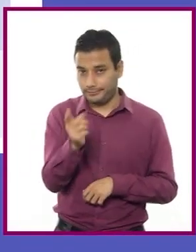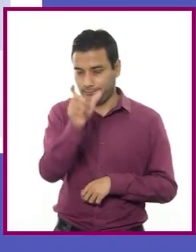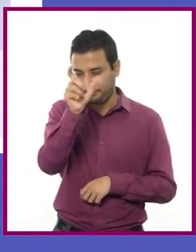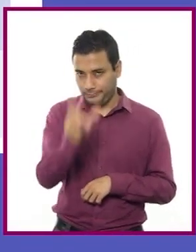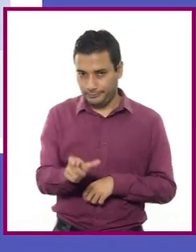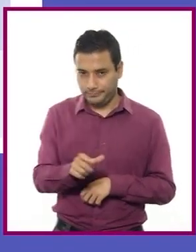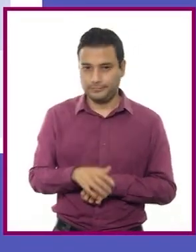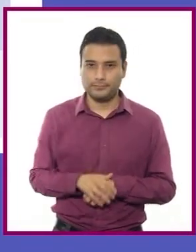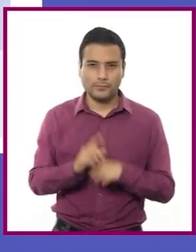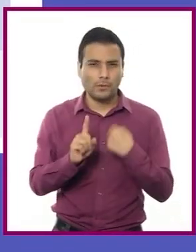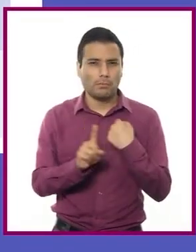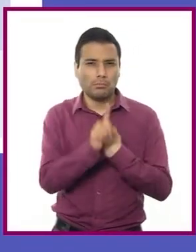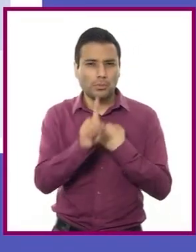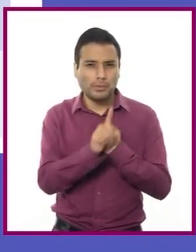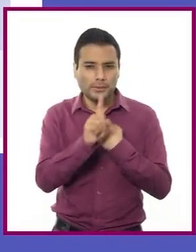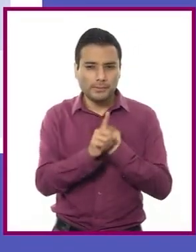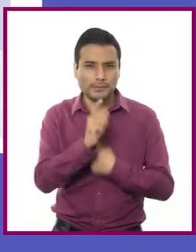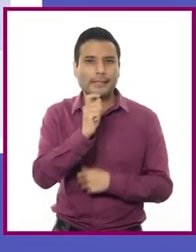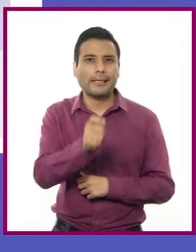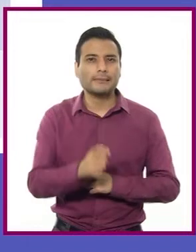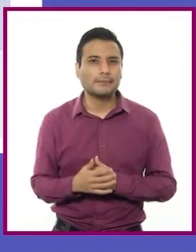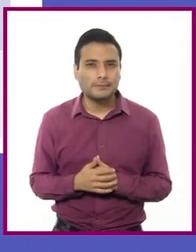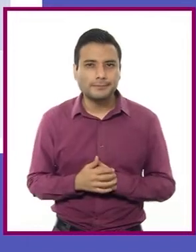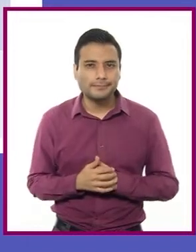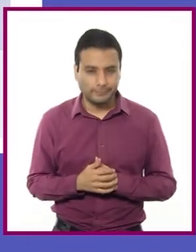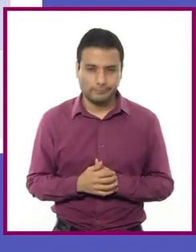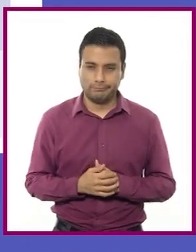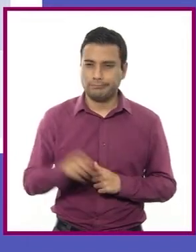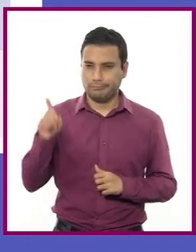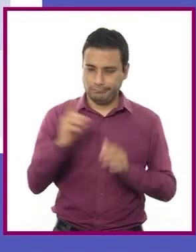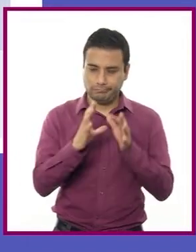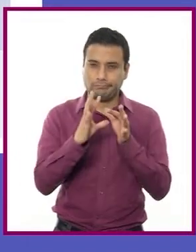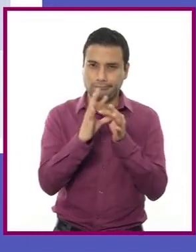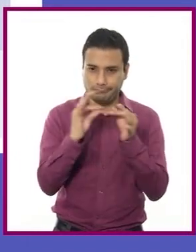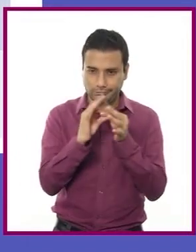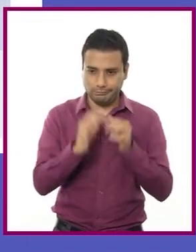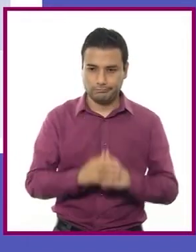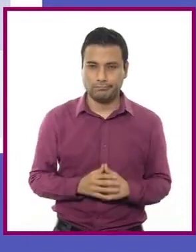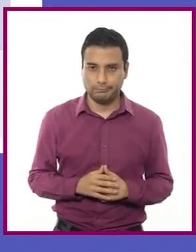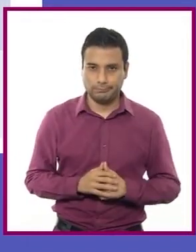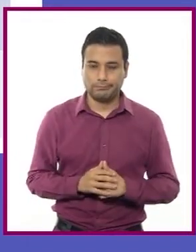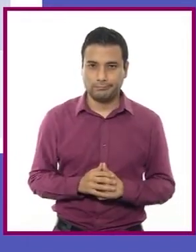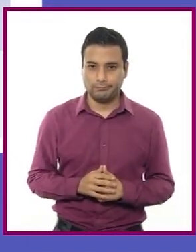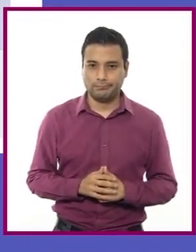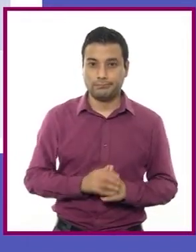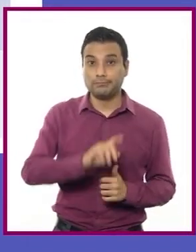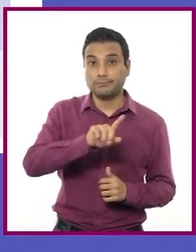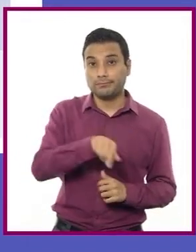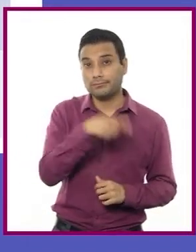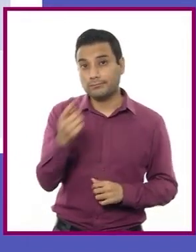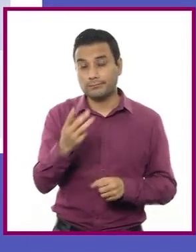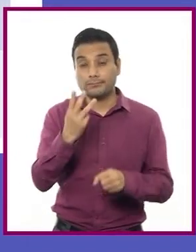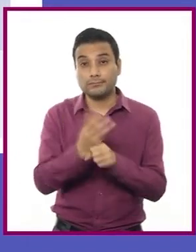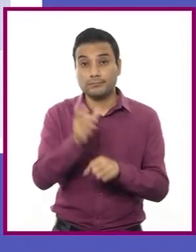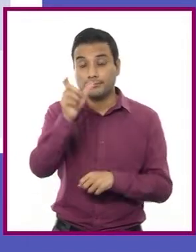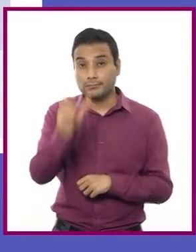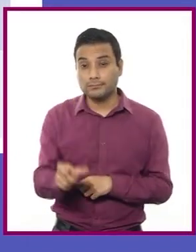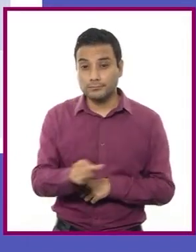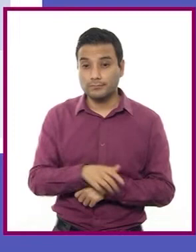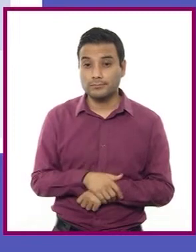encuentra el problema que han observado o tienen en su comunidad. En la tercera